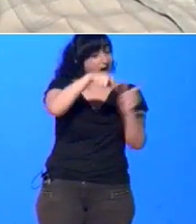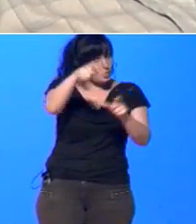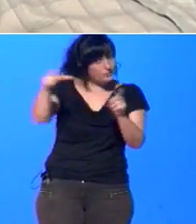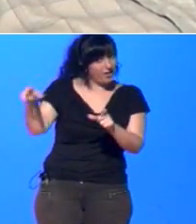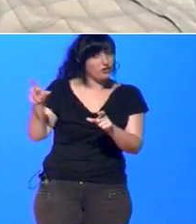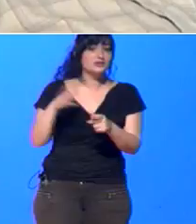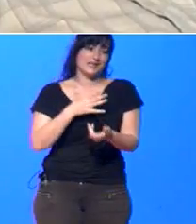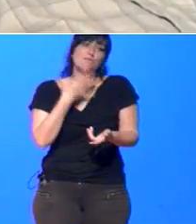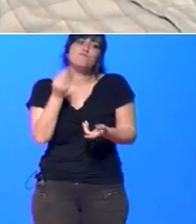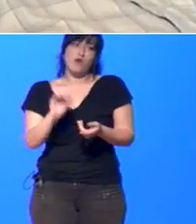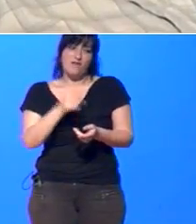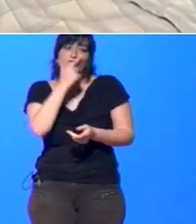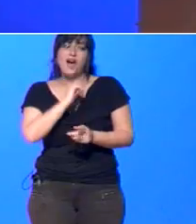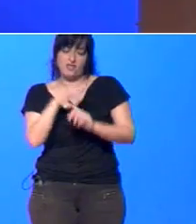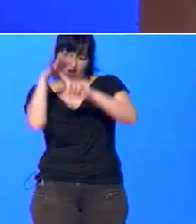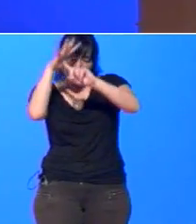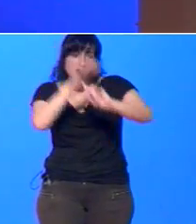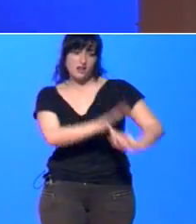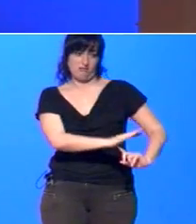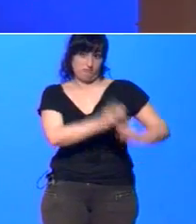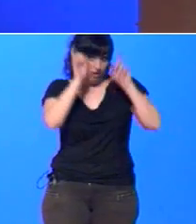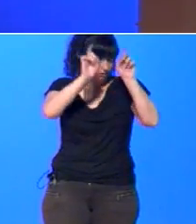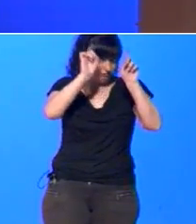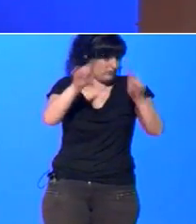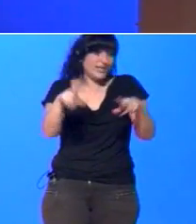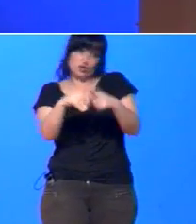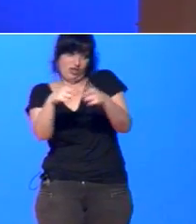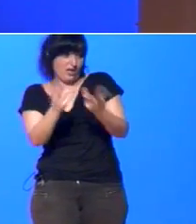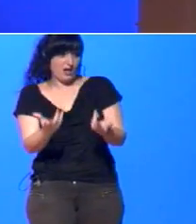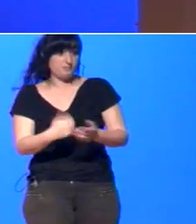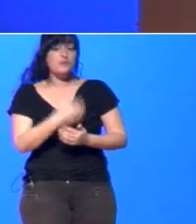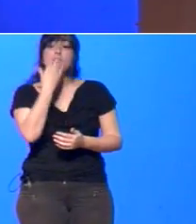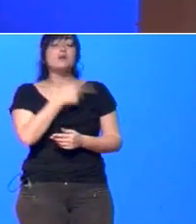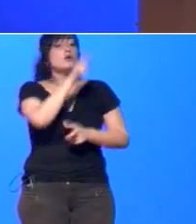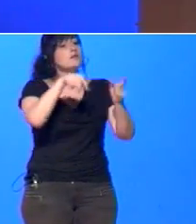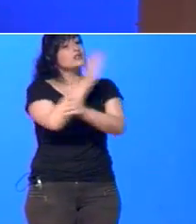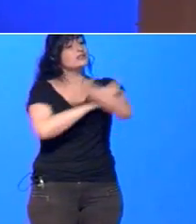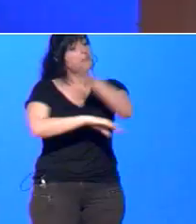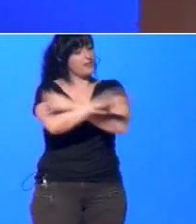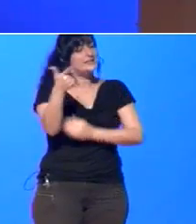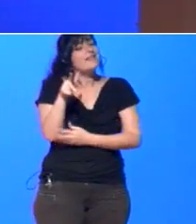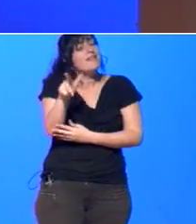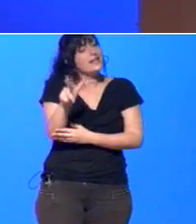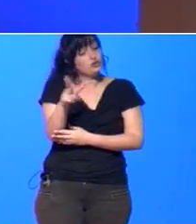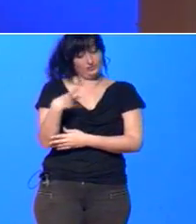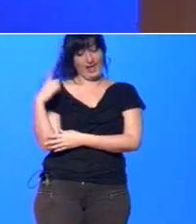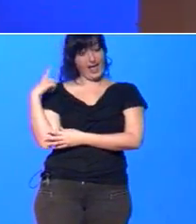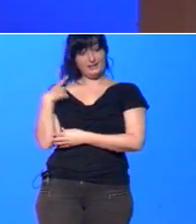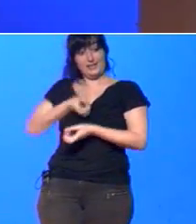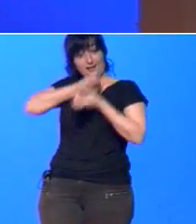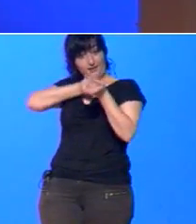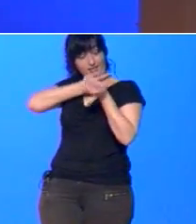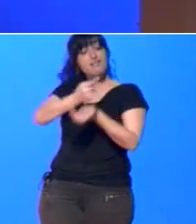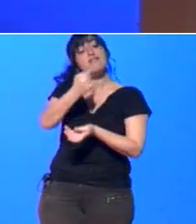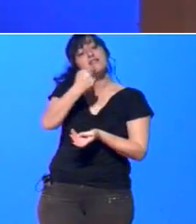social, a la exclusión educativa. La Convención de los Derechos de las Personas con Discapacidad, de la que nos hablaron ayer, dice